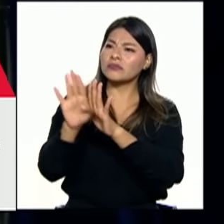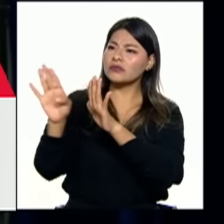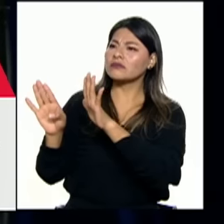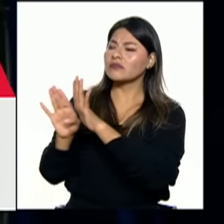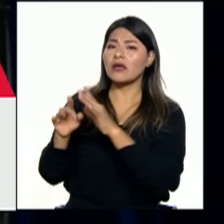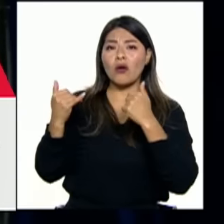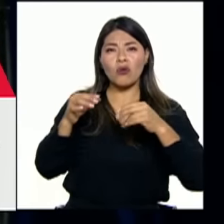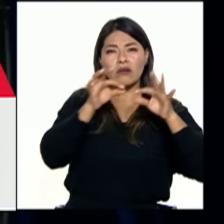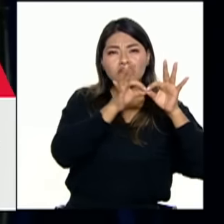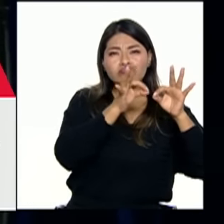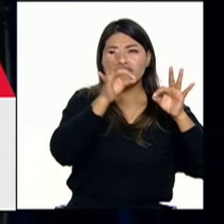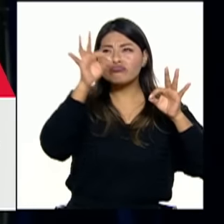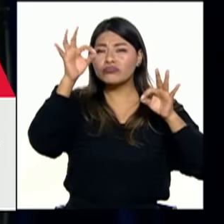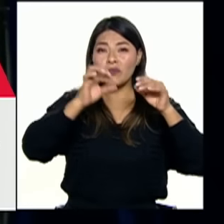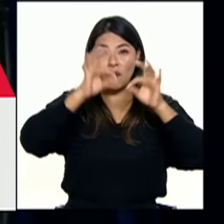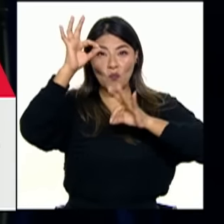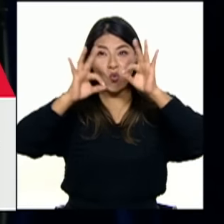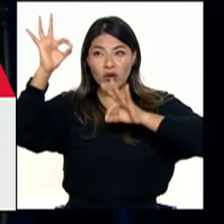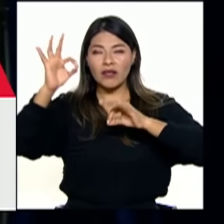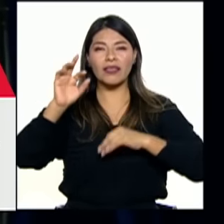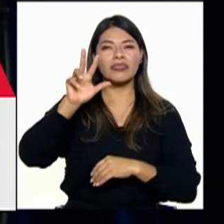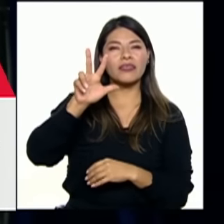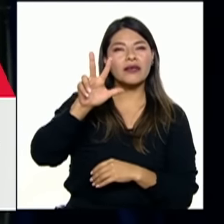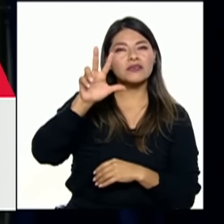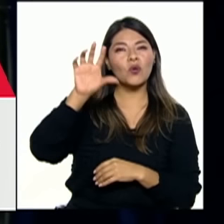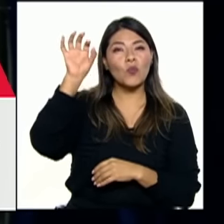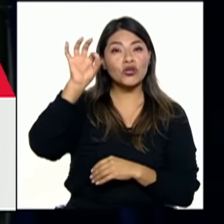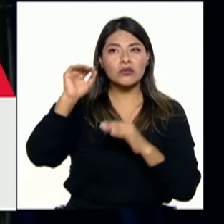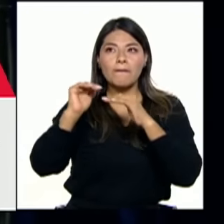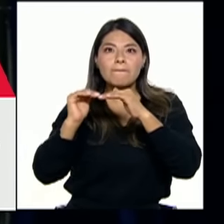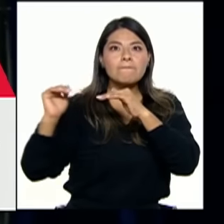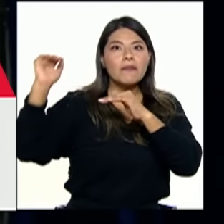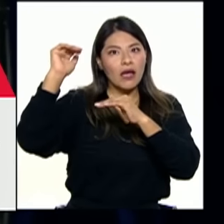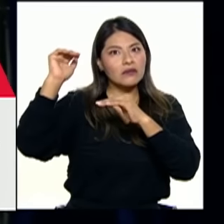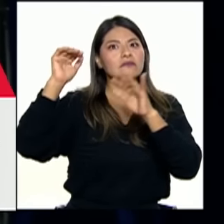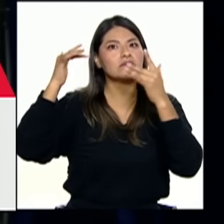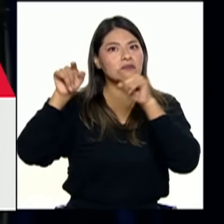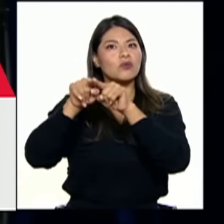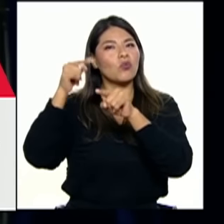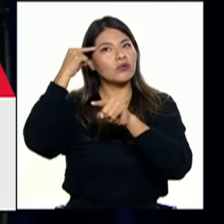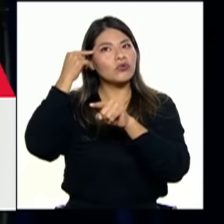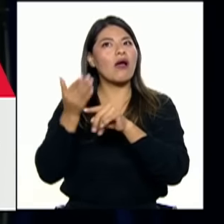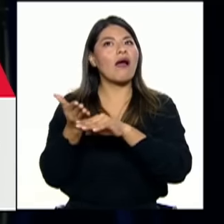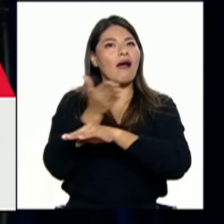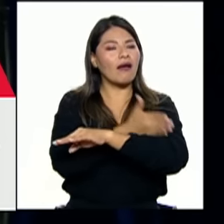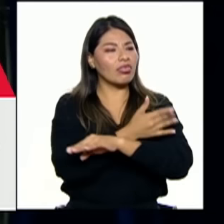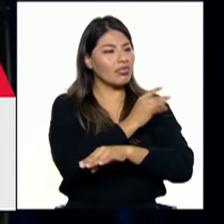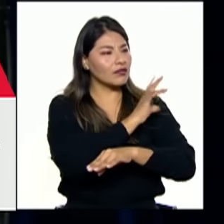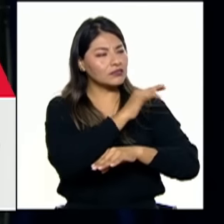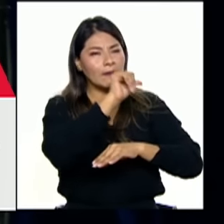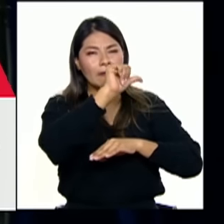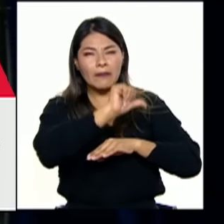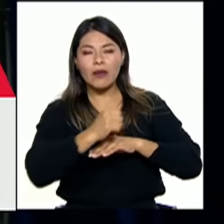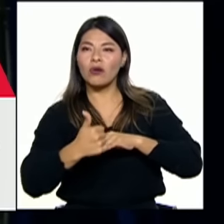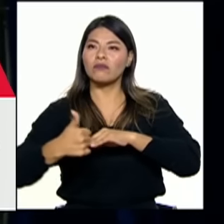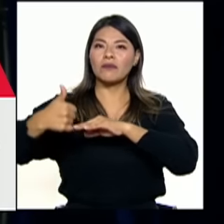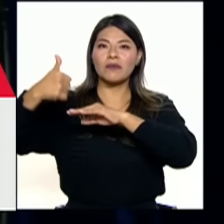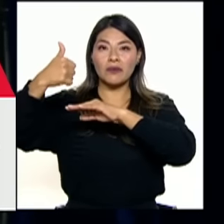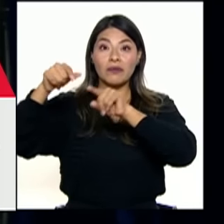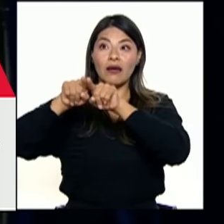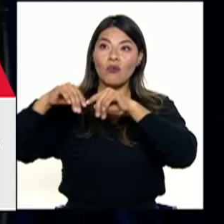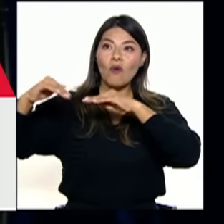crecimiento del 3% al cierre del año, lo cual nos permitirá retomar la reducción de pobreza a